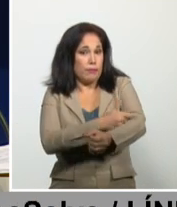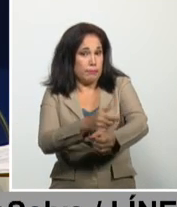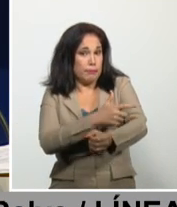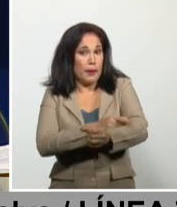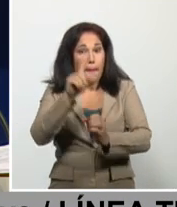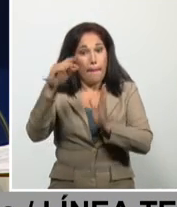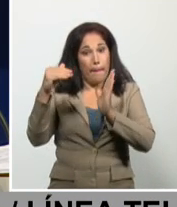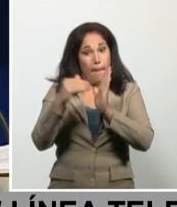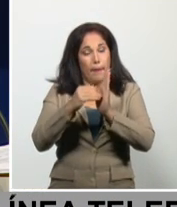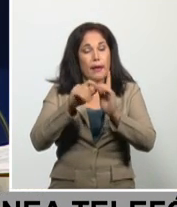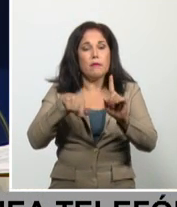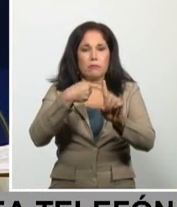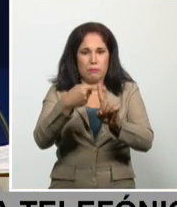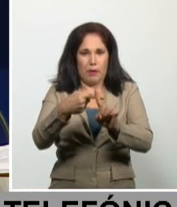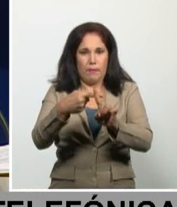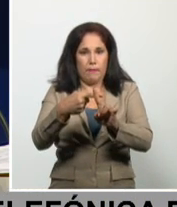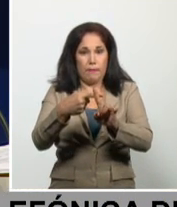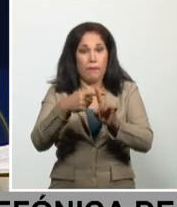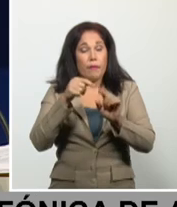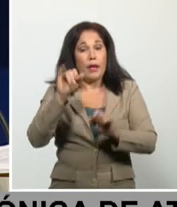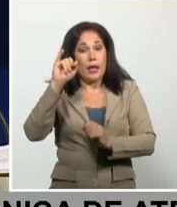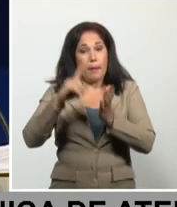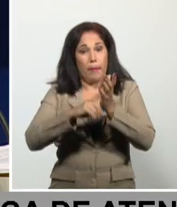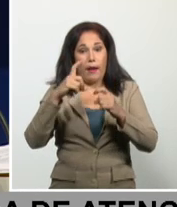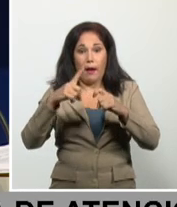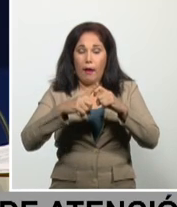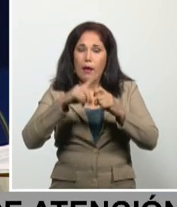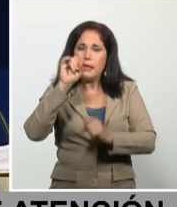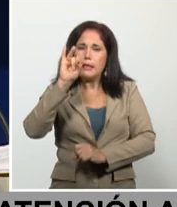1.000 nuevamente. En el IPK